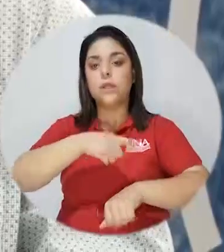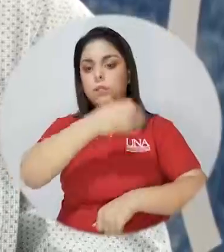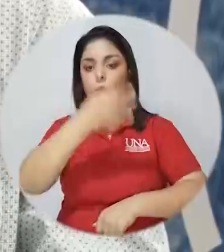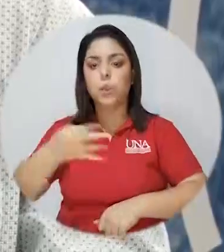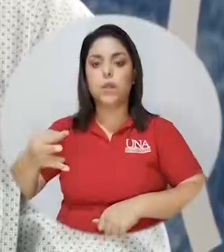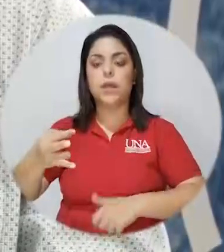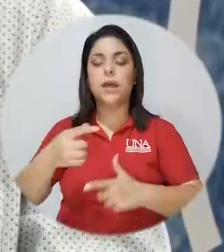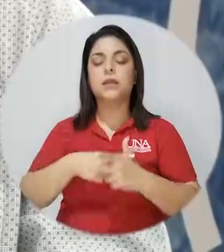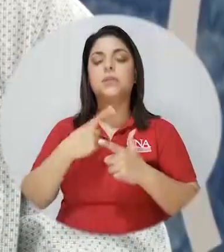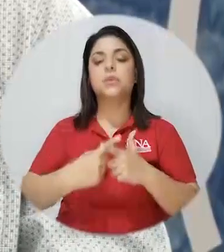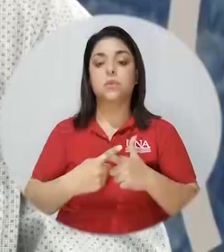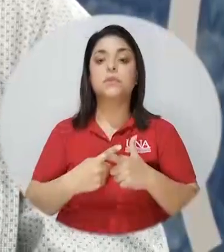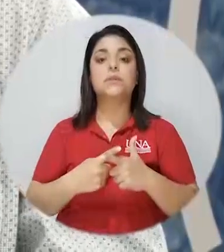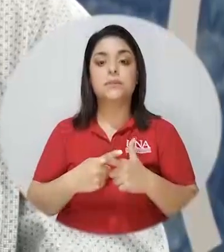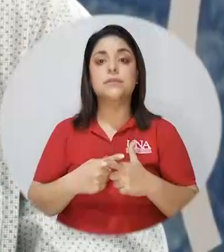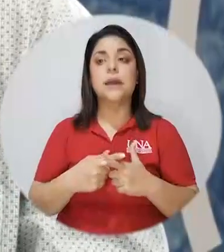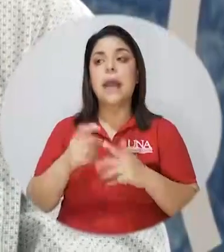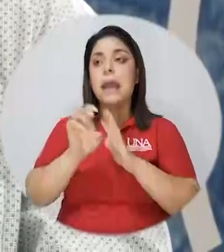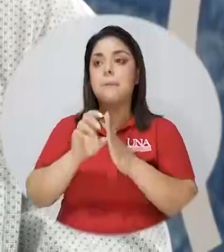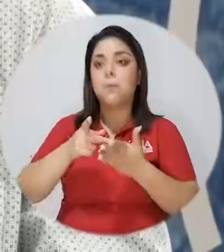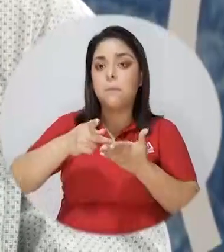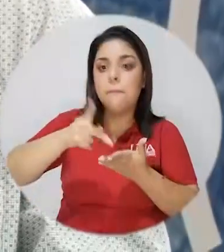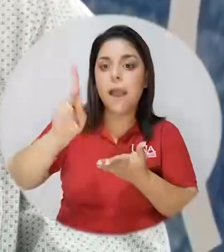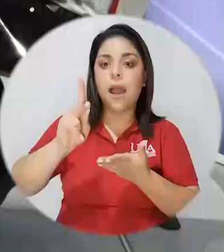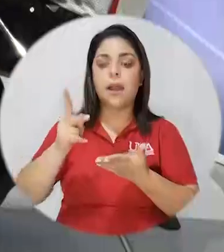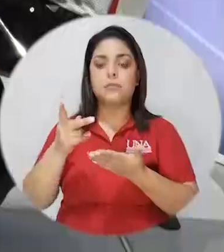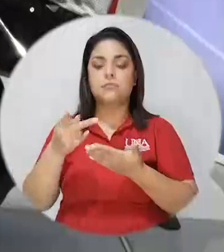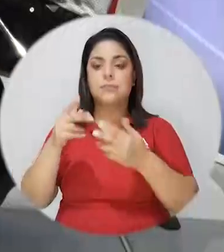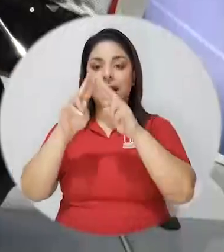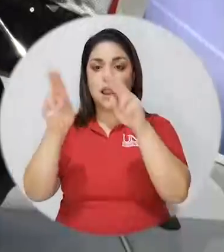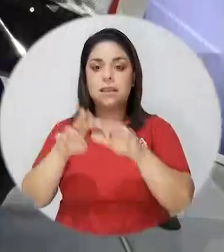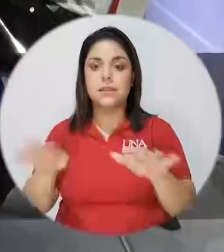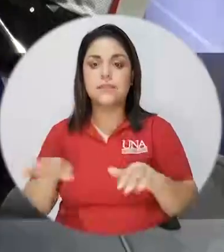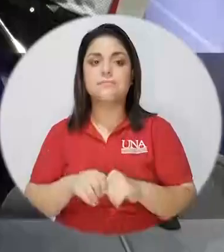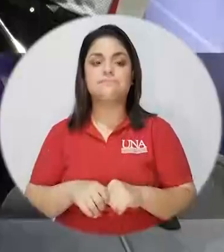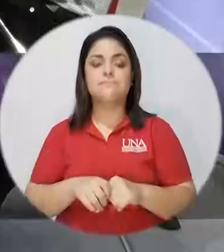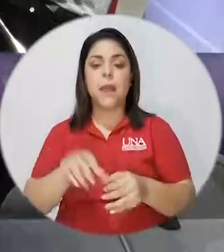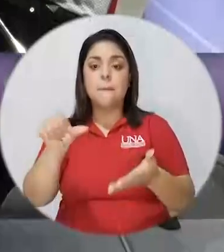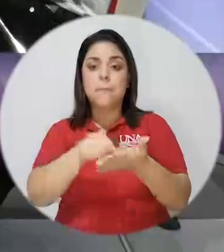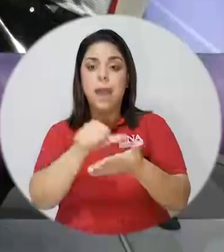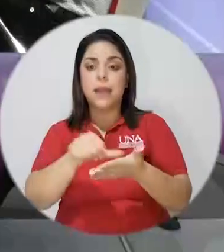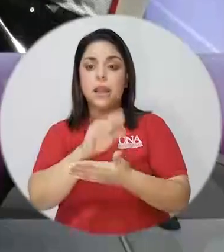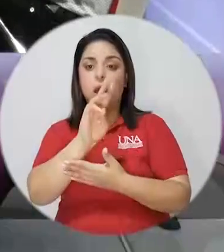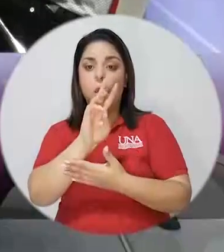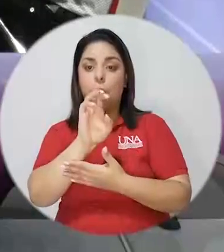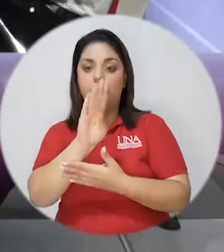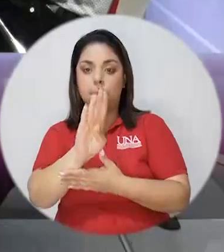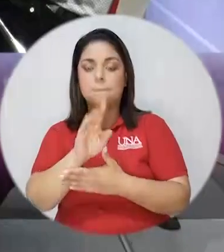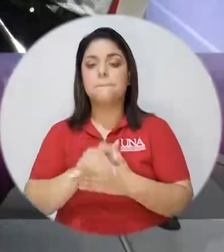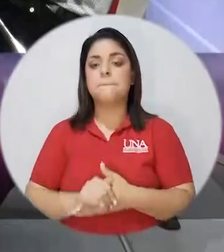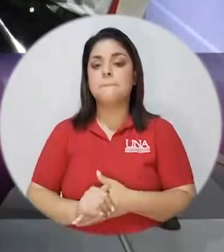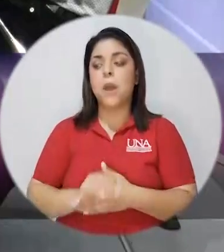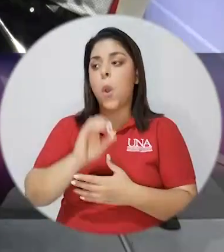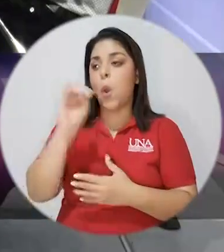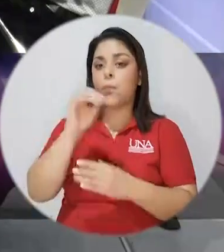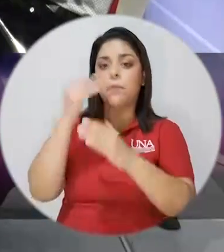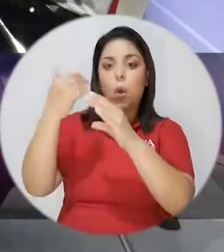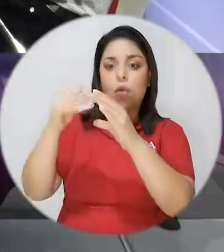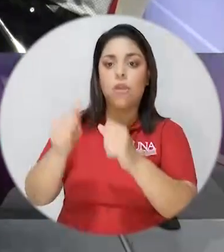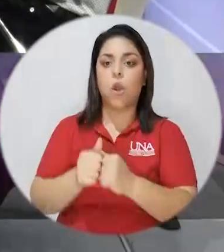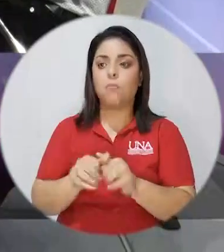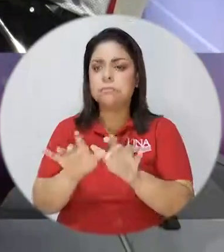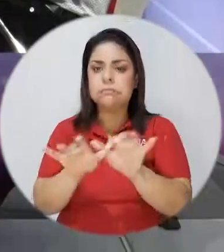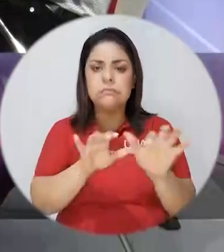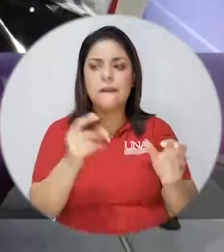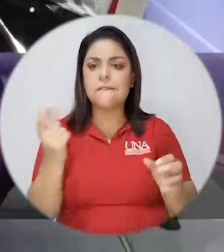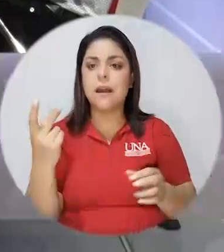que una facilidad informática determinada, el pago de servicios en línea o una página web, por ejemplo, o el sistema de